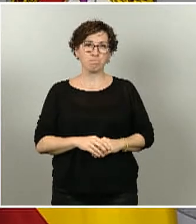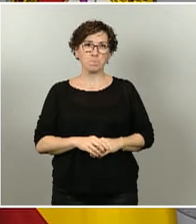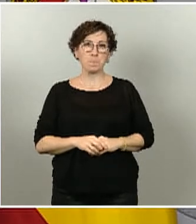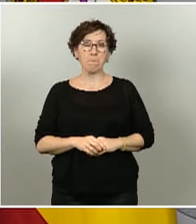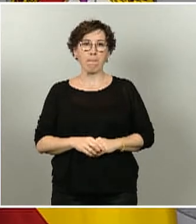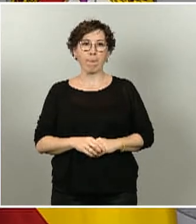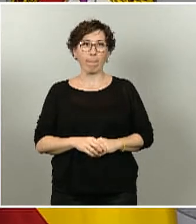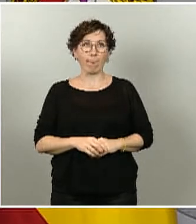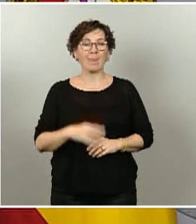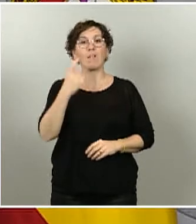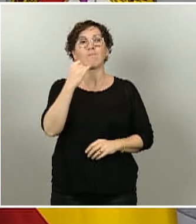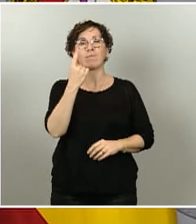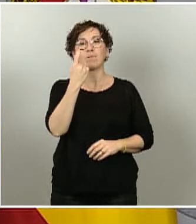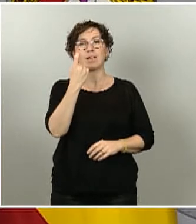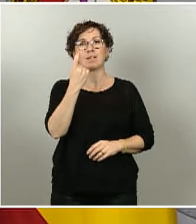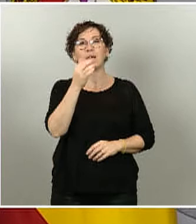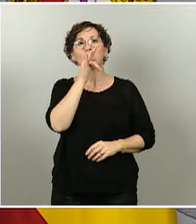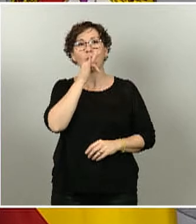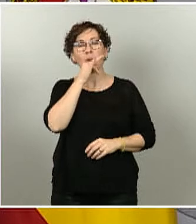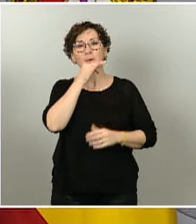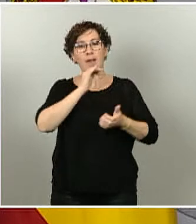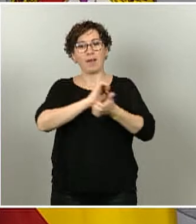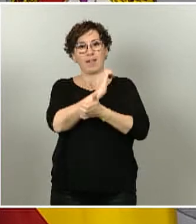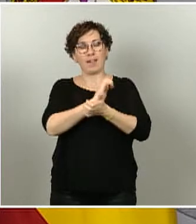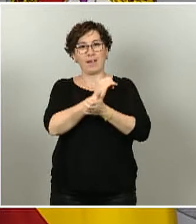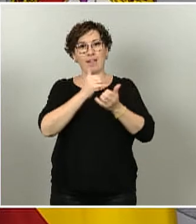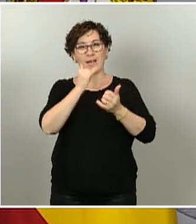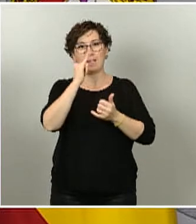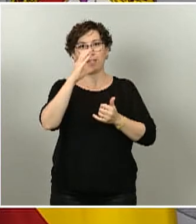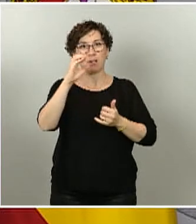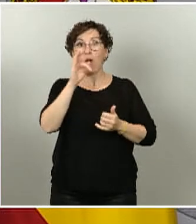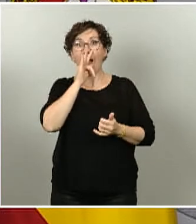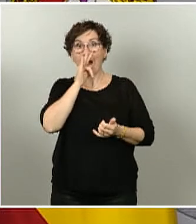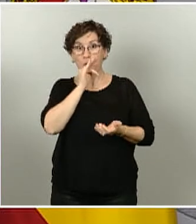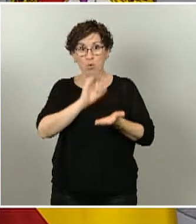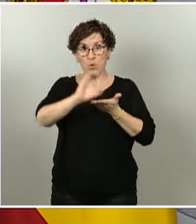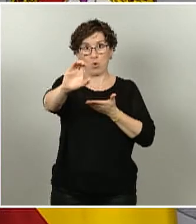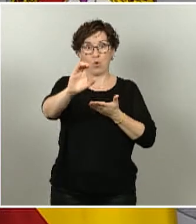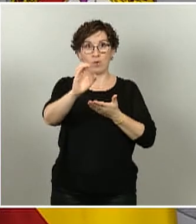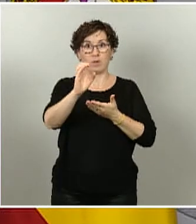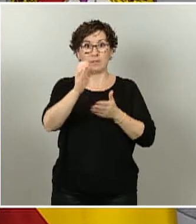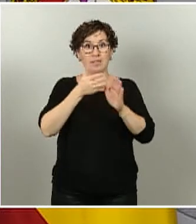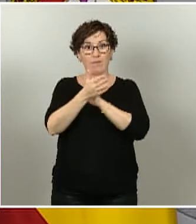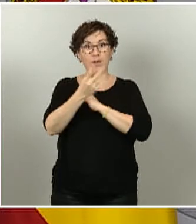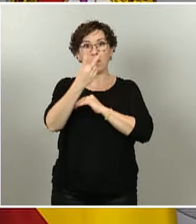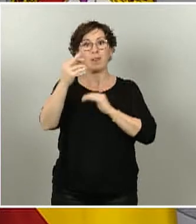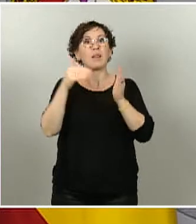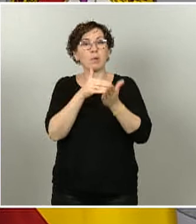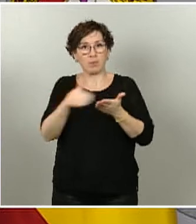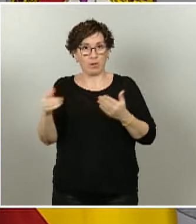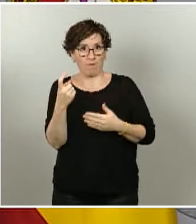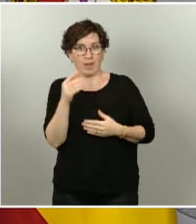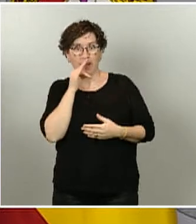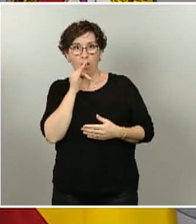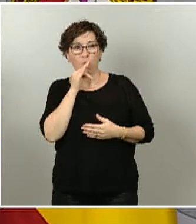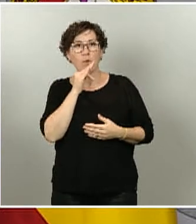que es de los siguientes 20.000 millones. Saben que no los ponemos a disposición de una sola vez porque queremos conocer bien las necesidades